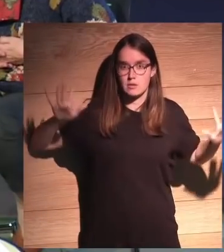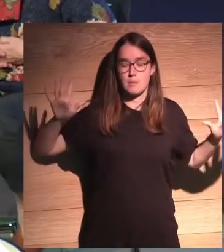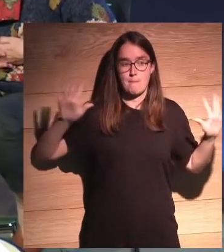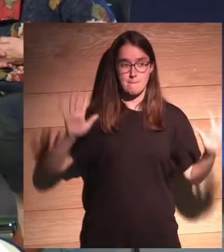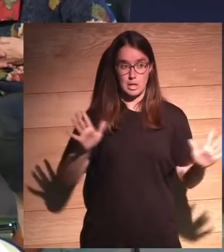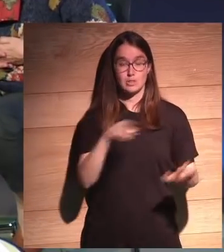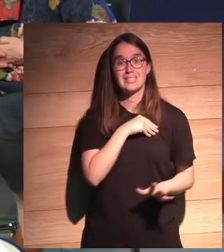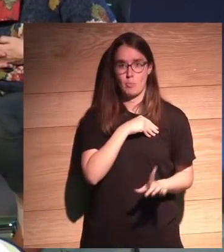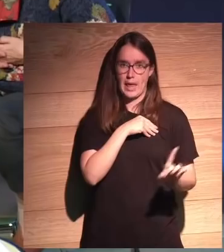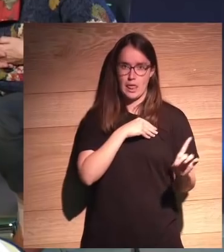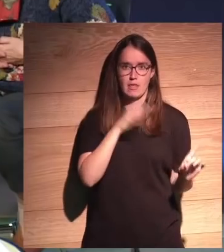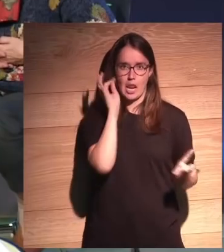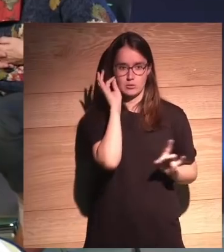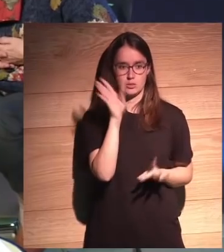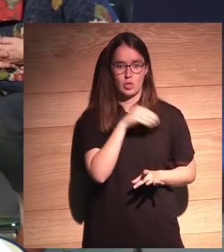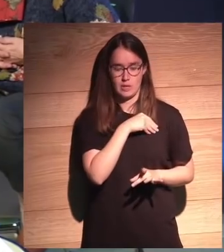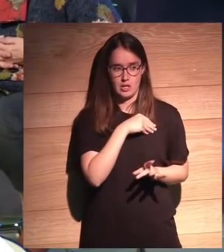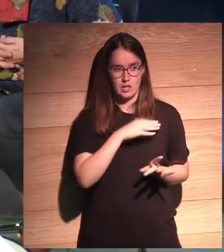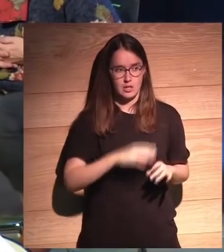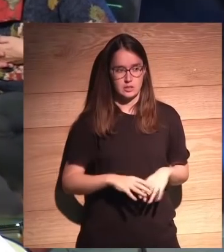Pero es que se lo merecen.